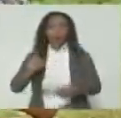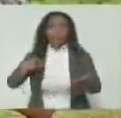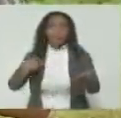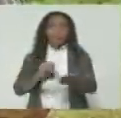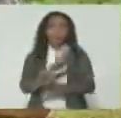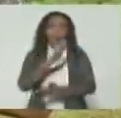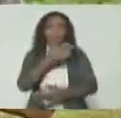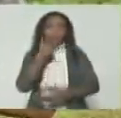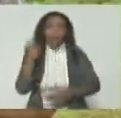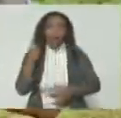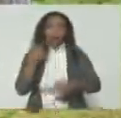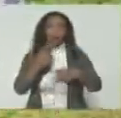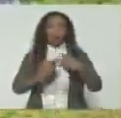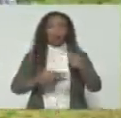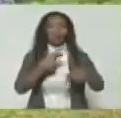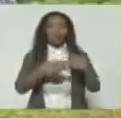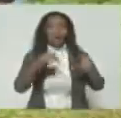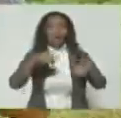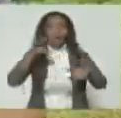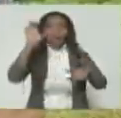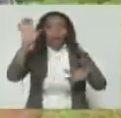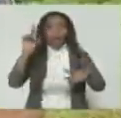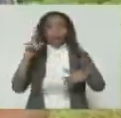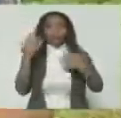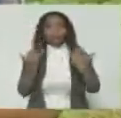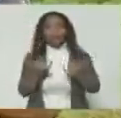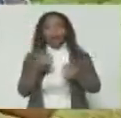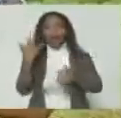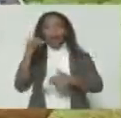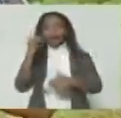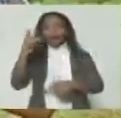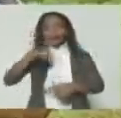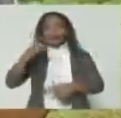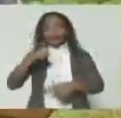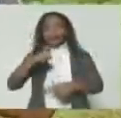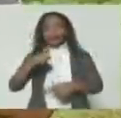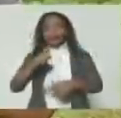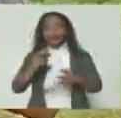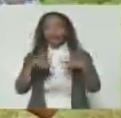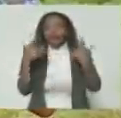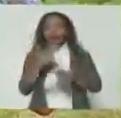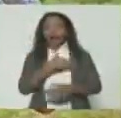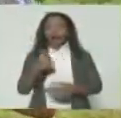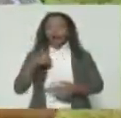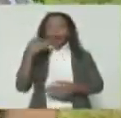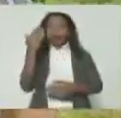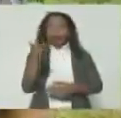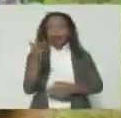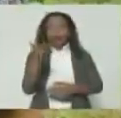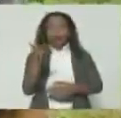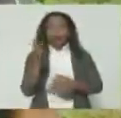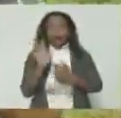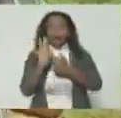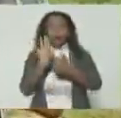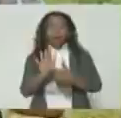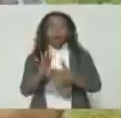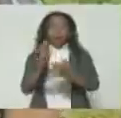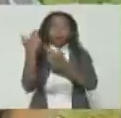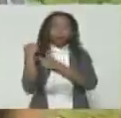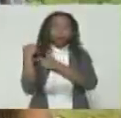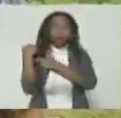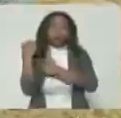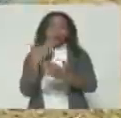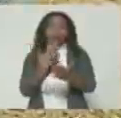y mejor productividad al país, ya que lo necesita, y en la cual queremos que usted sea el que la presida. Muchas gracias,